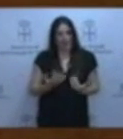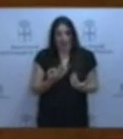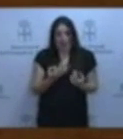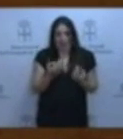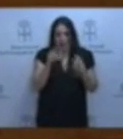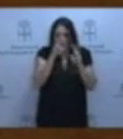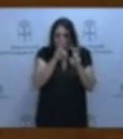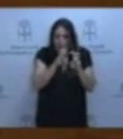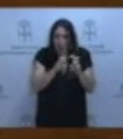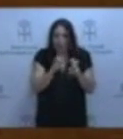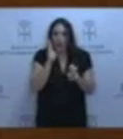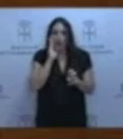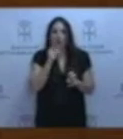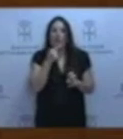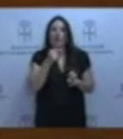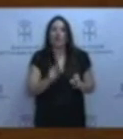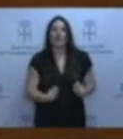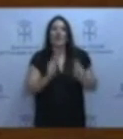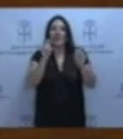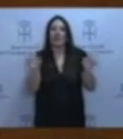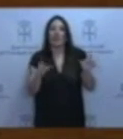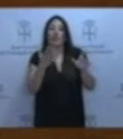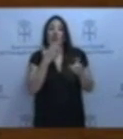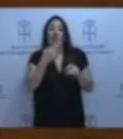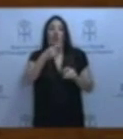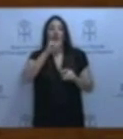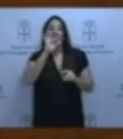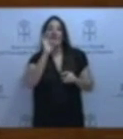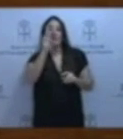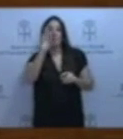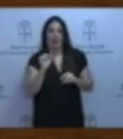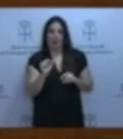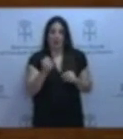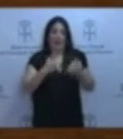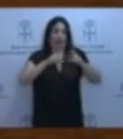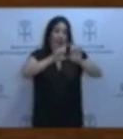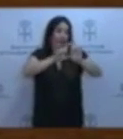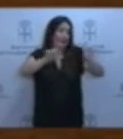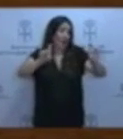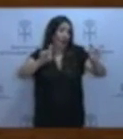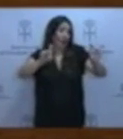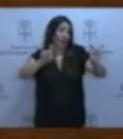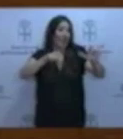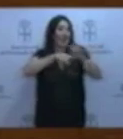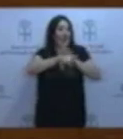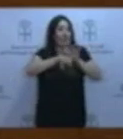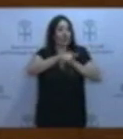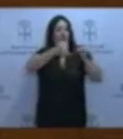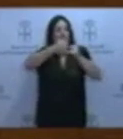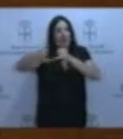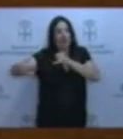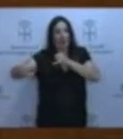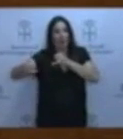Cuando decía que es libre designación, pues bueno, tenemos el caso del HITPA, ¿no? Una entidad de gestión de la fibra óptica y de